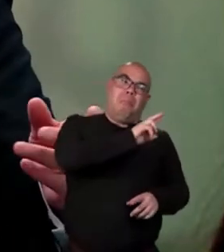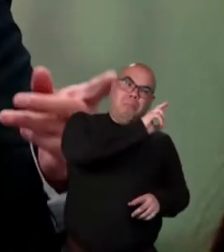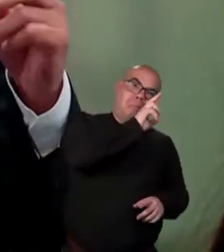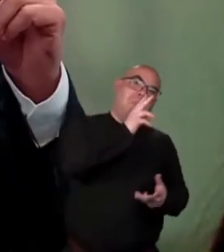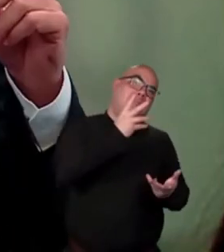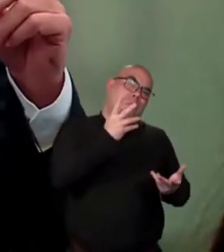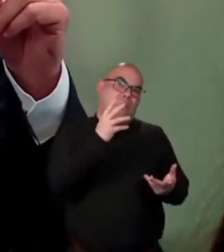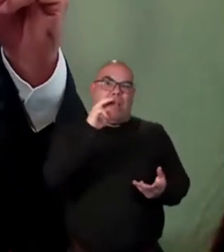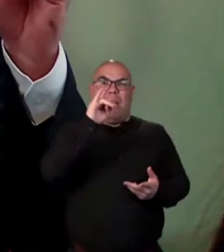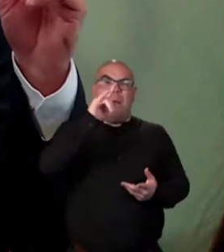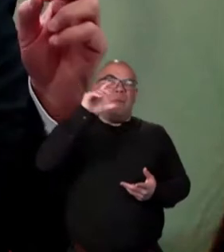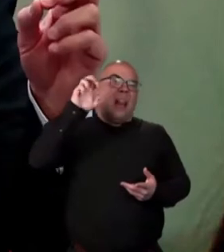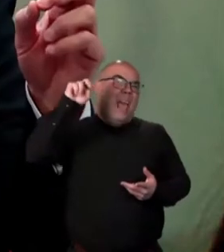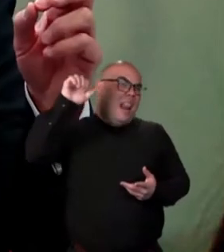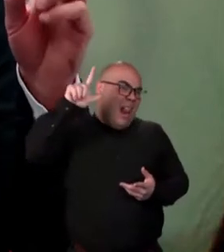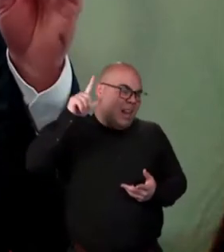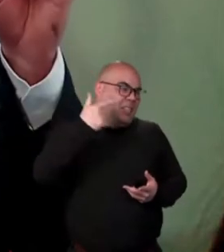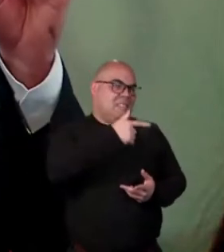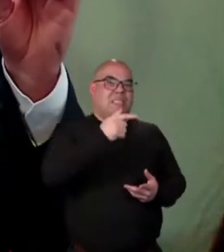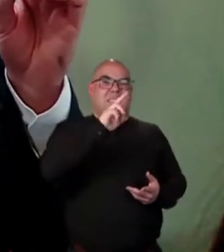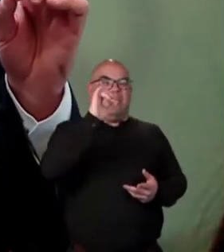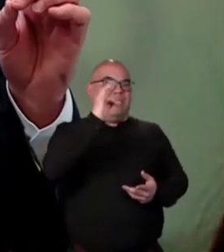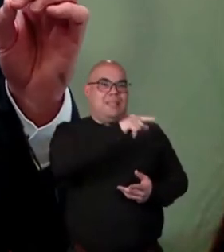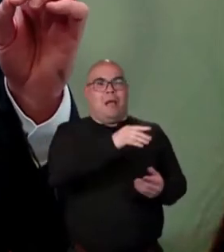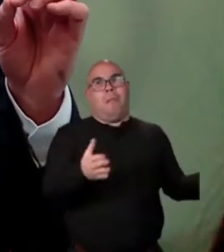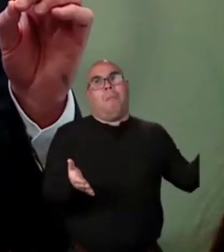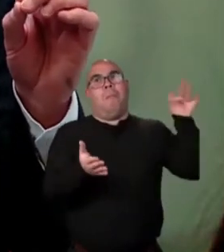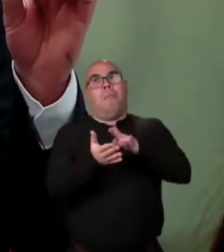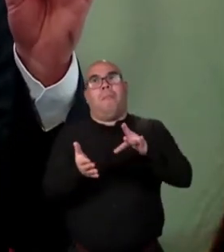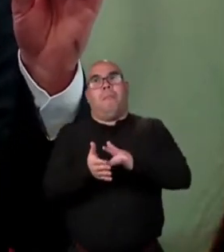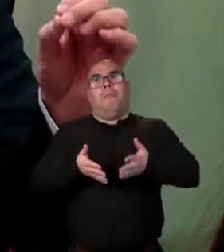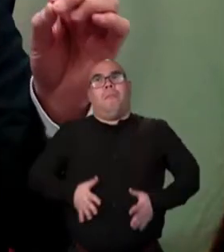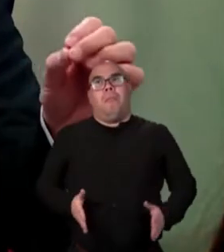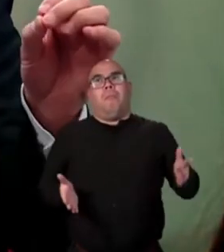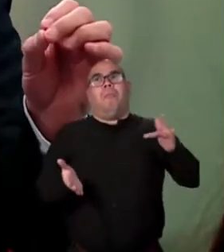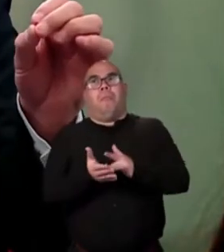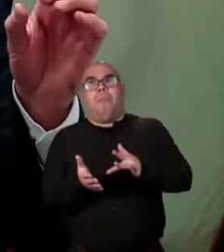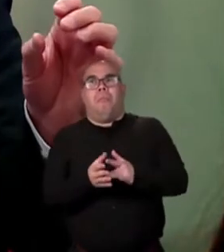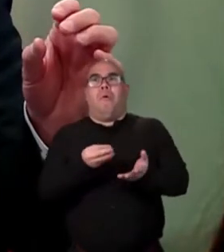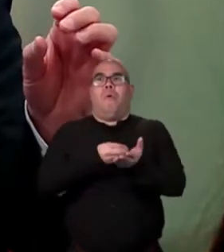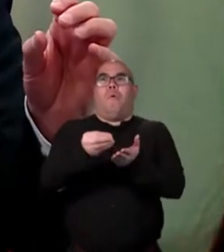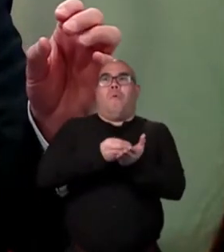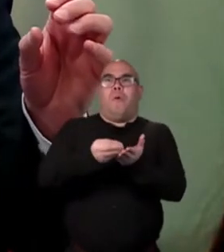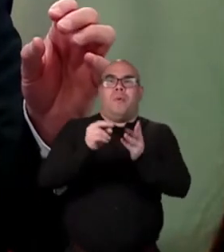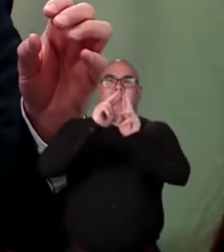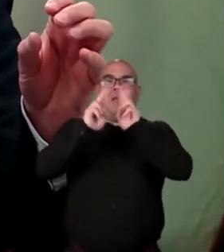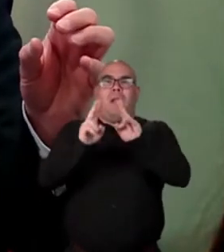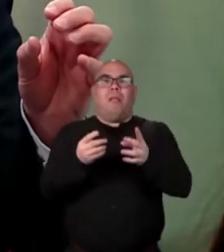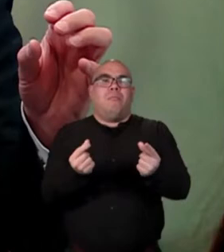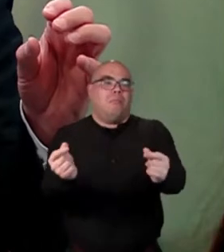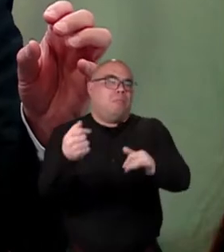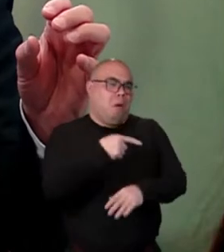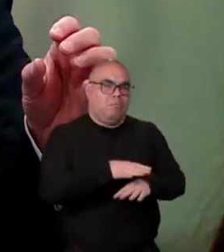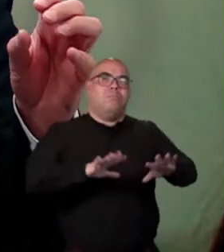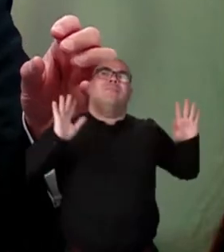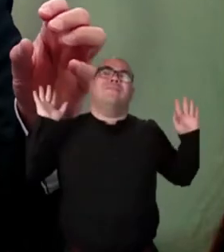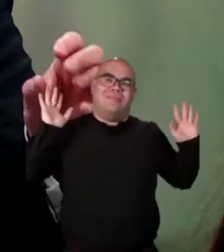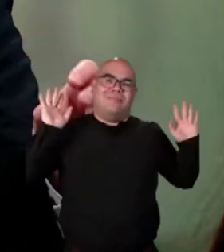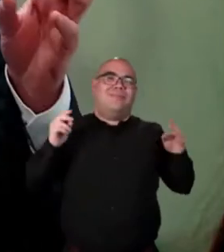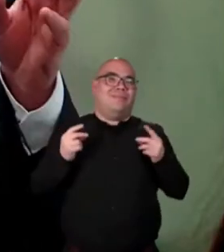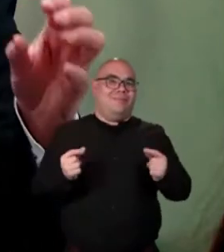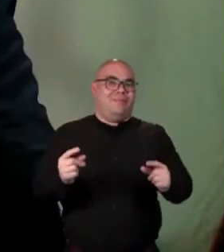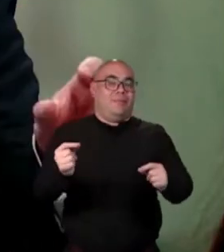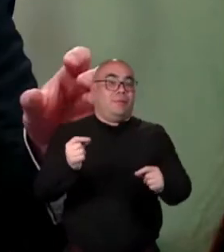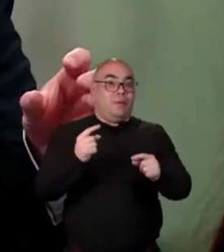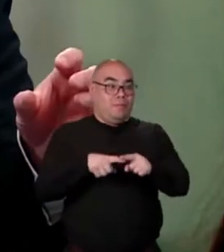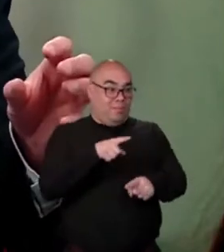pero eran nativos de redes sociales y eran nativos de compras en internet de rápido nativos de rap y